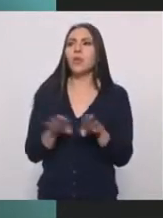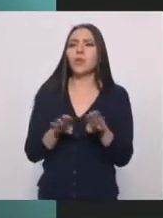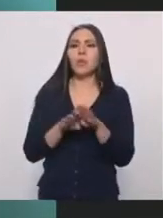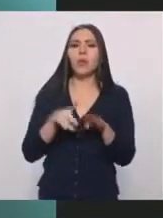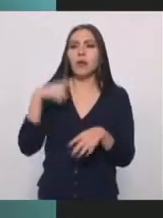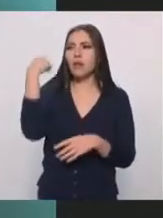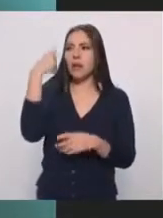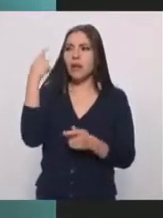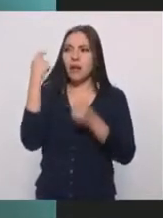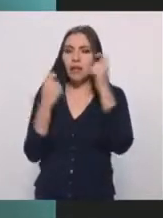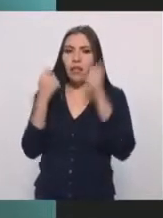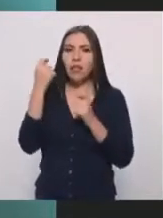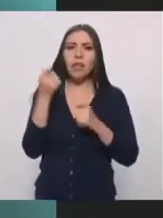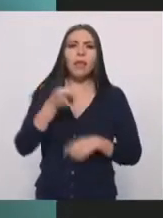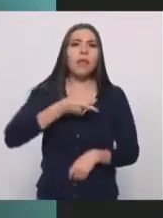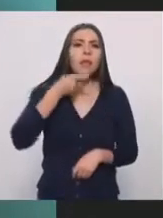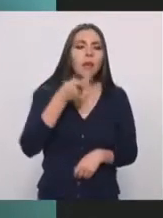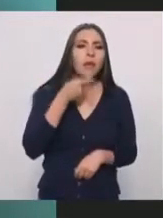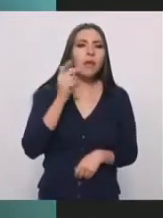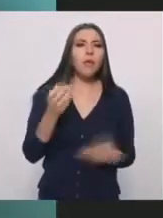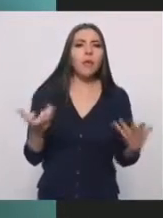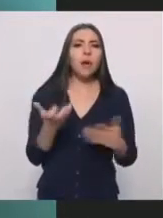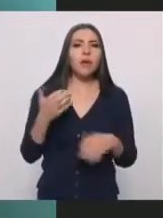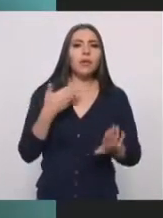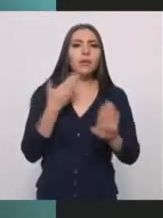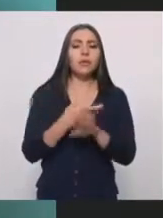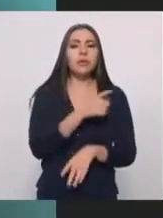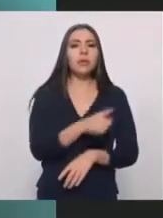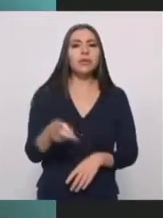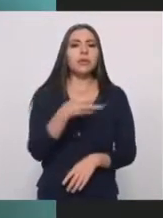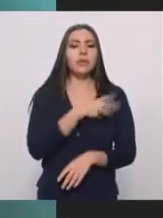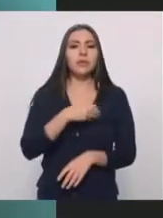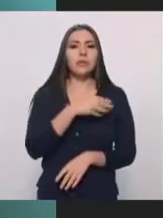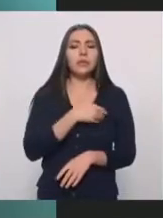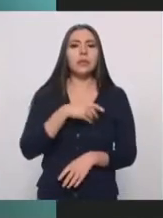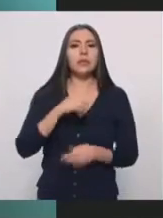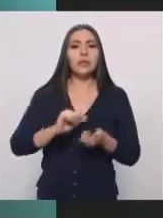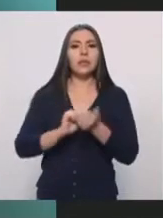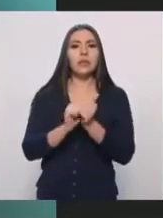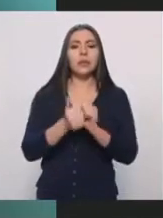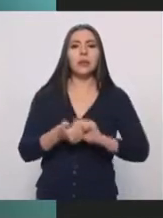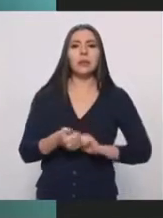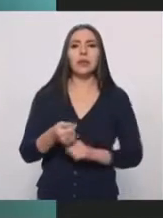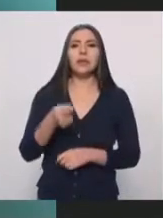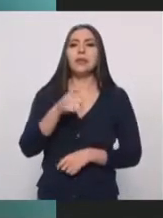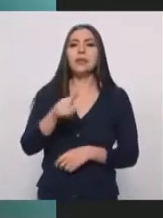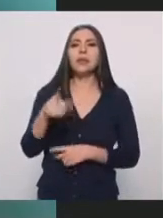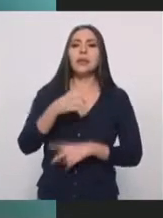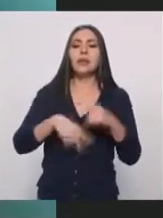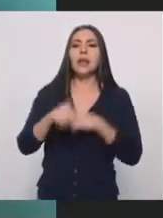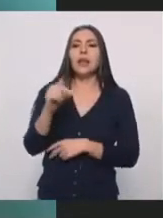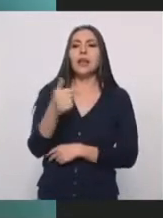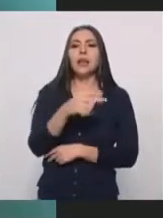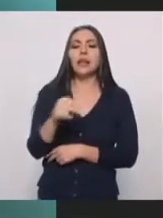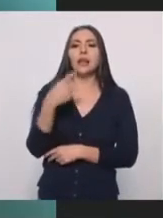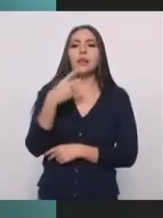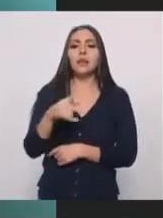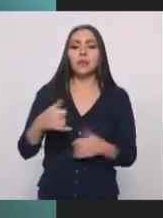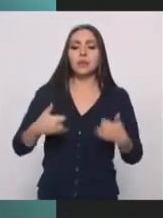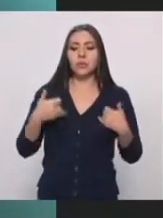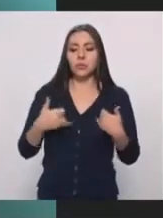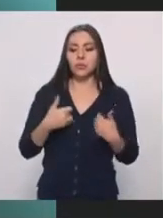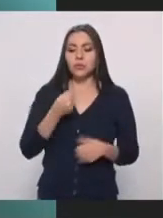o frases que podemos decir a nuestros hijos que les causan un profundo daño y puede ser ya sea desde su edad